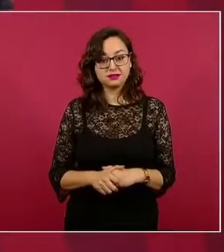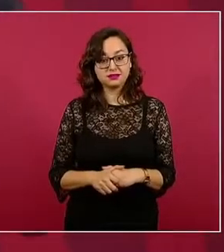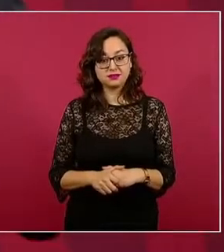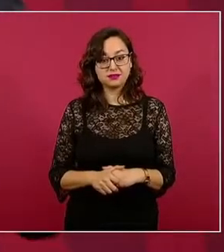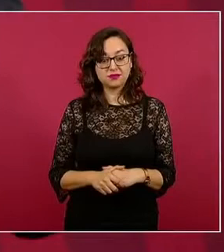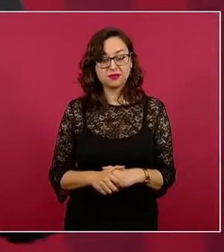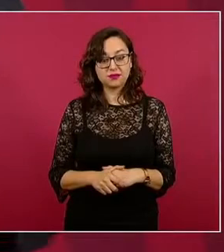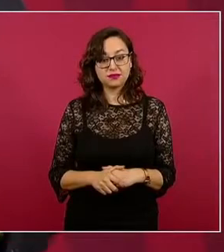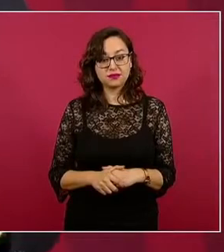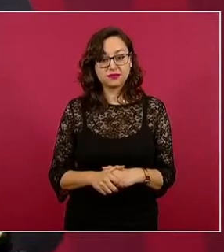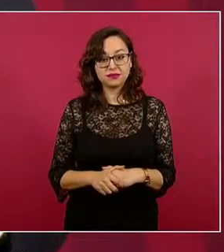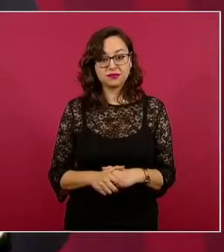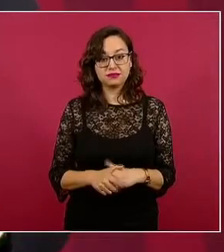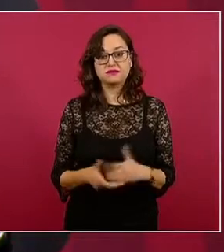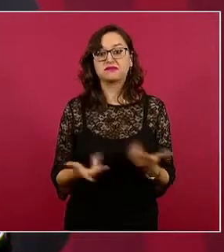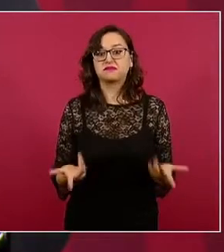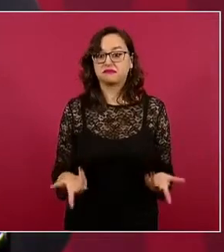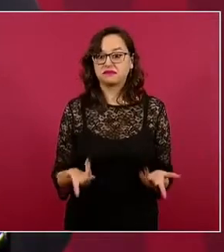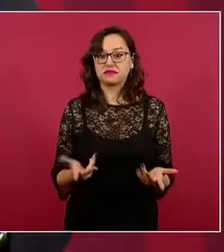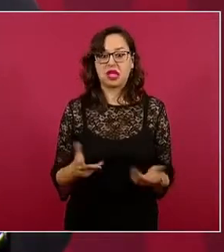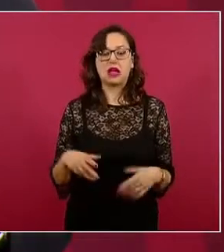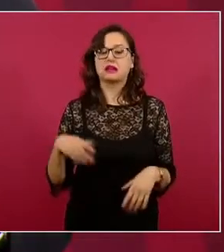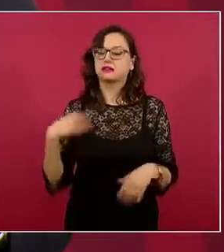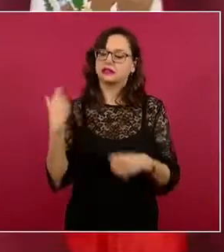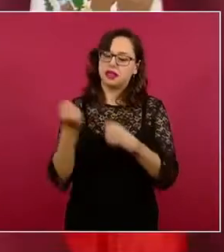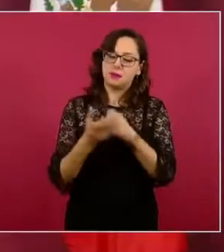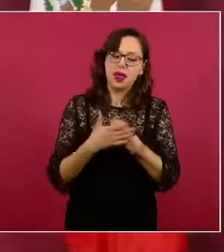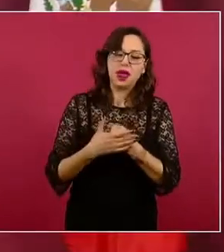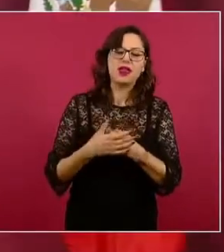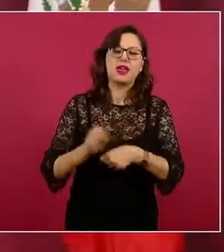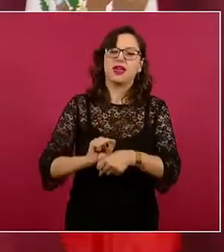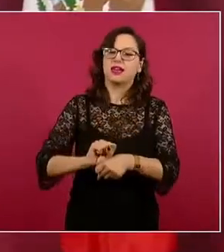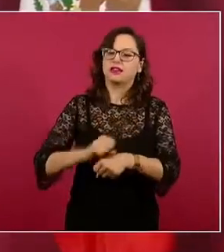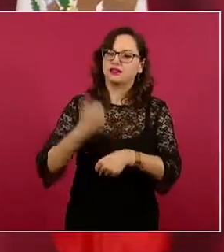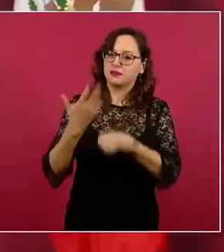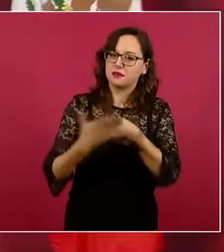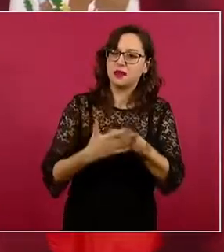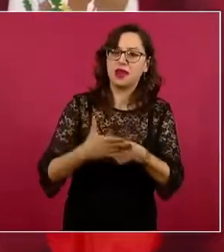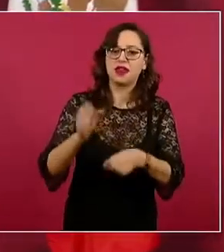Y luego el domingo de nuevo para dejar